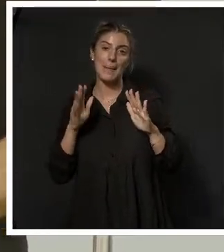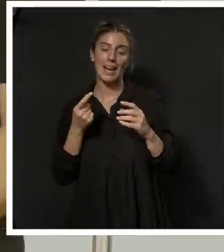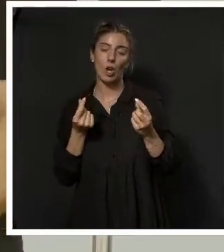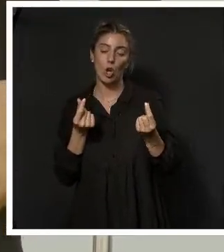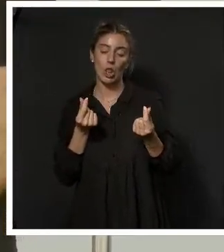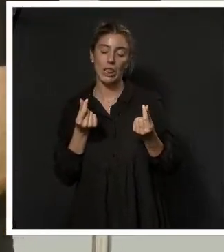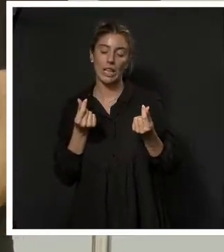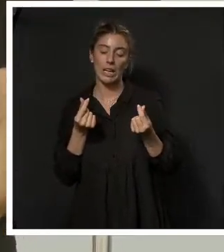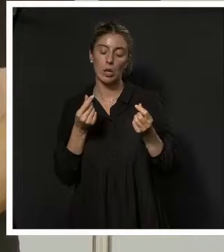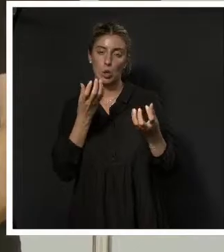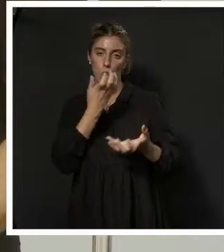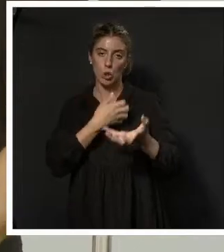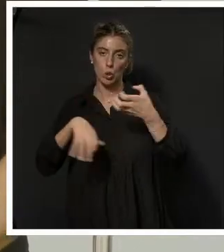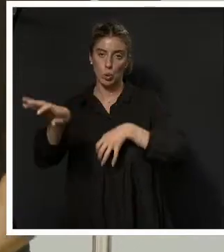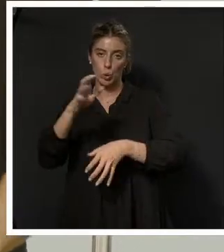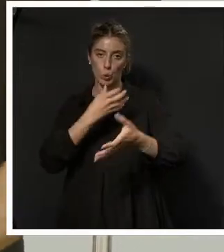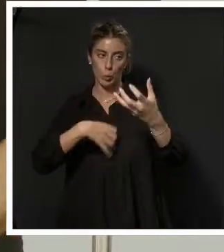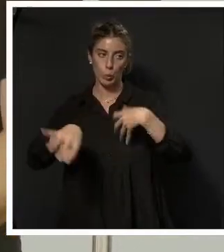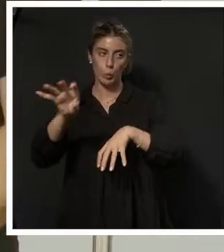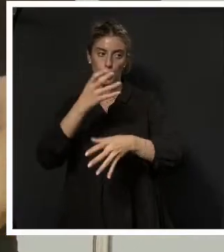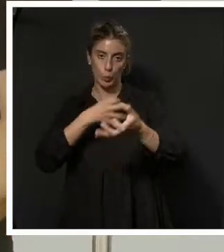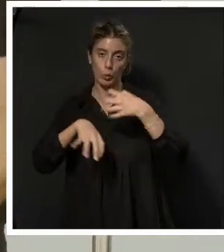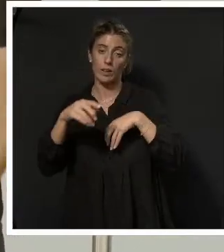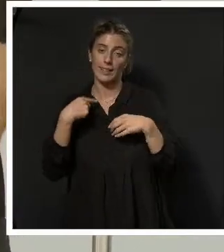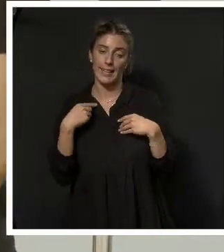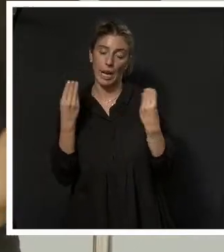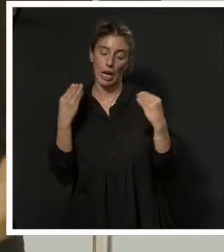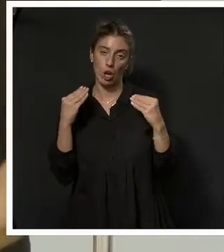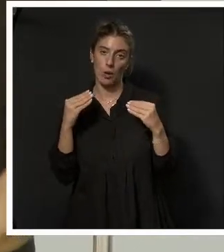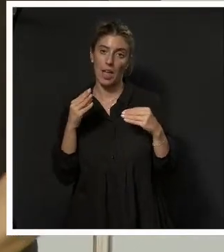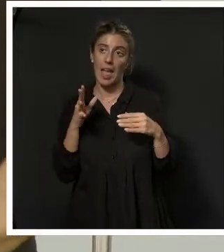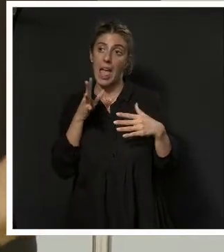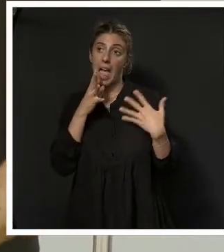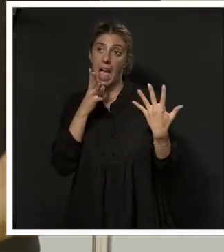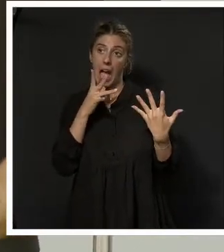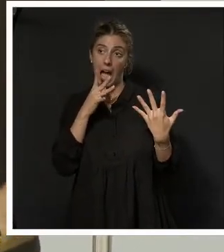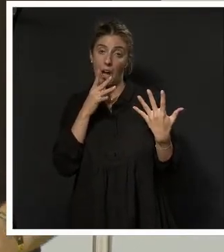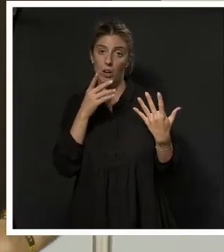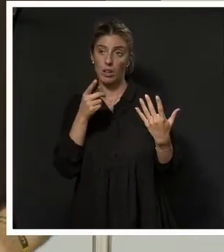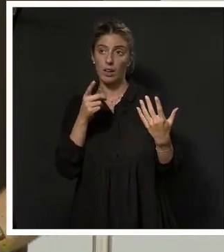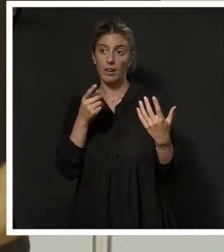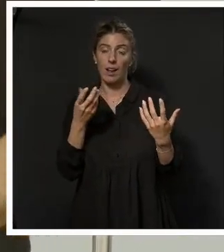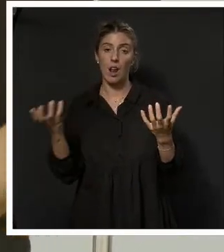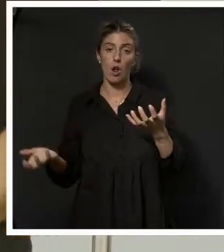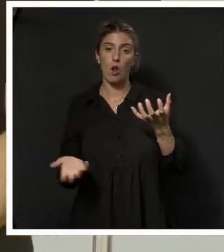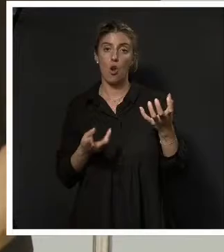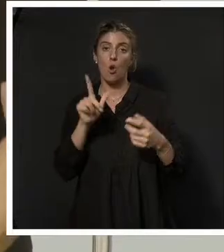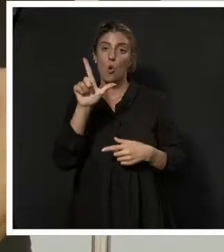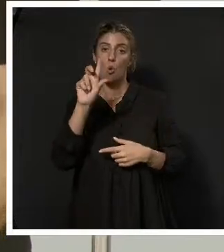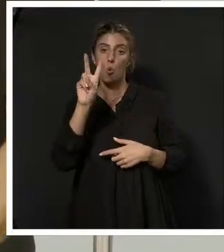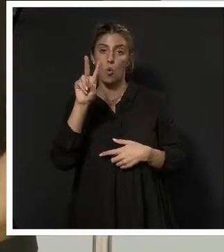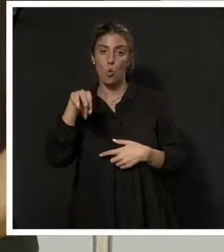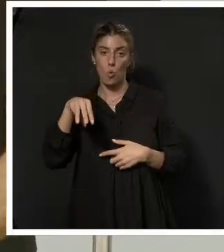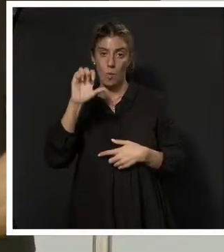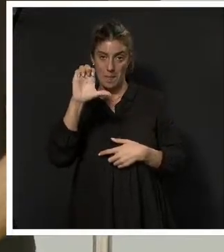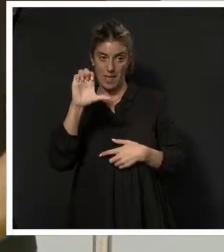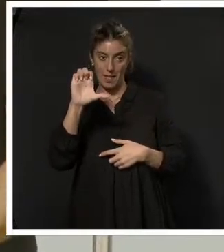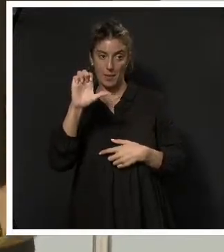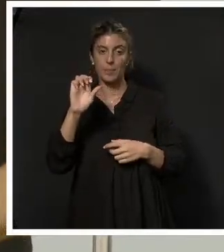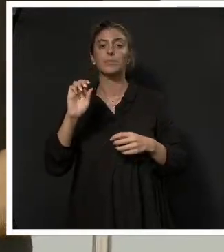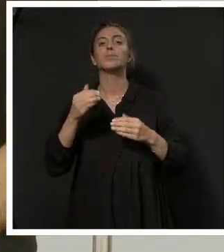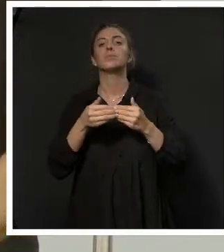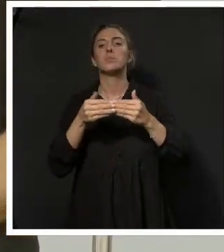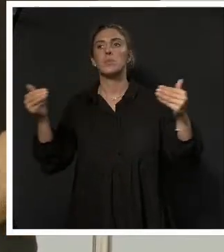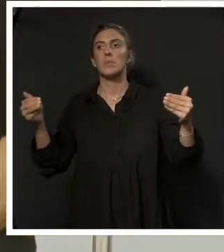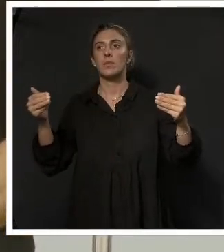los cartos de Man realmente era muy Nova y ahora tengo lume que abril